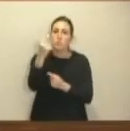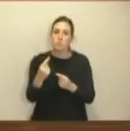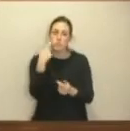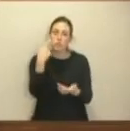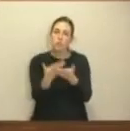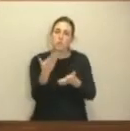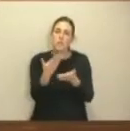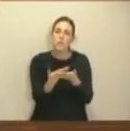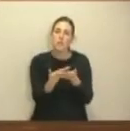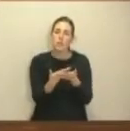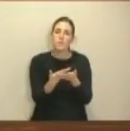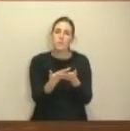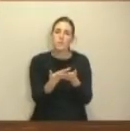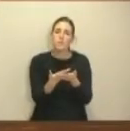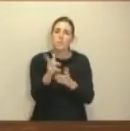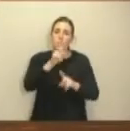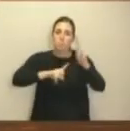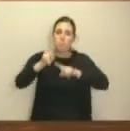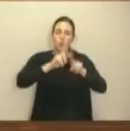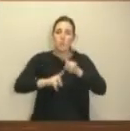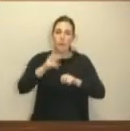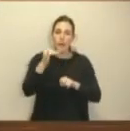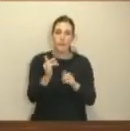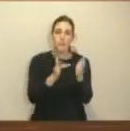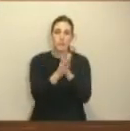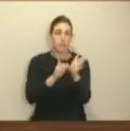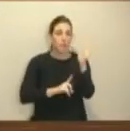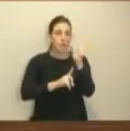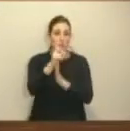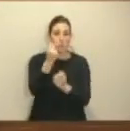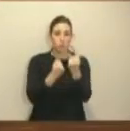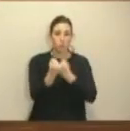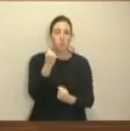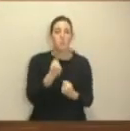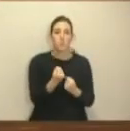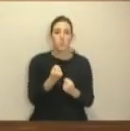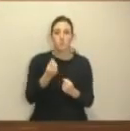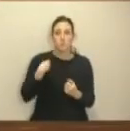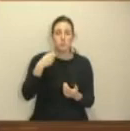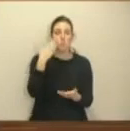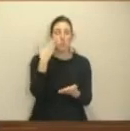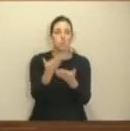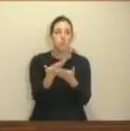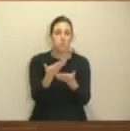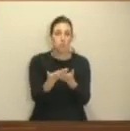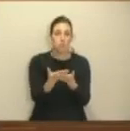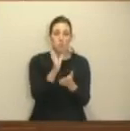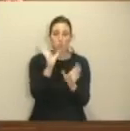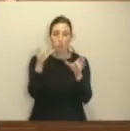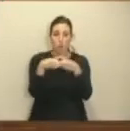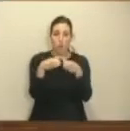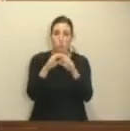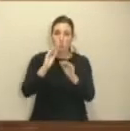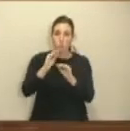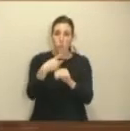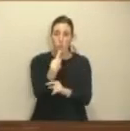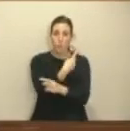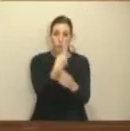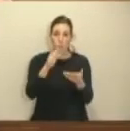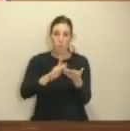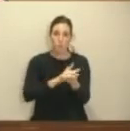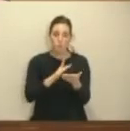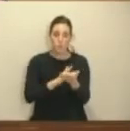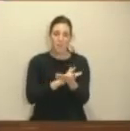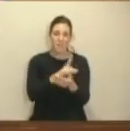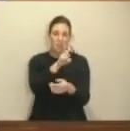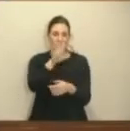tenemos un problema que es el crecimiento económico. Y parte de la constatación, porque ustedes hasta lo dicen en la página, parece que